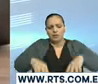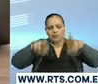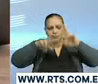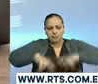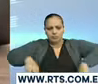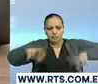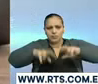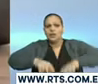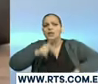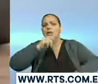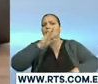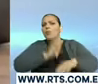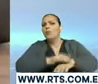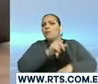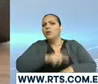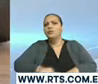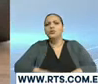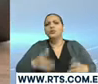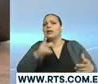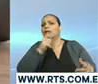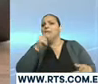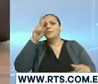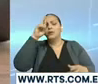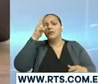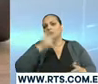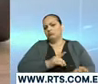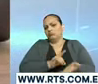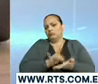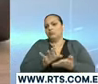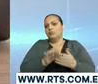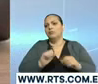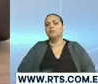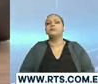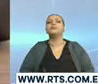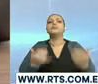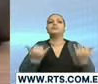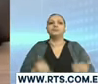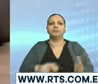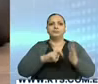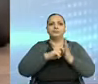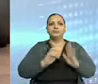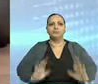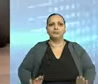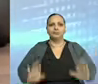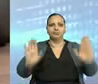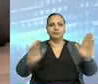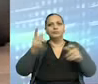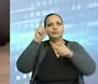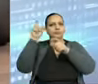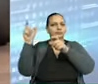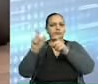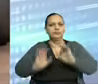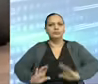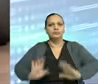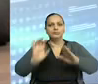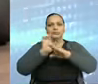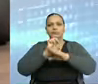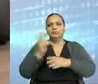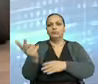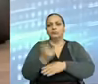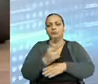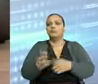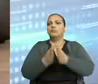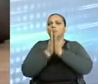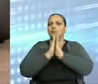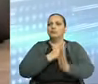pidiendo simultáneamente a la Contraloría General del Estado y a la Fiscalía General de la Nación su inmediata intervención a fin de que